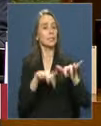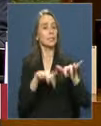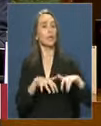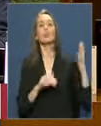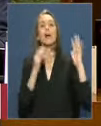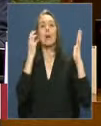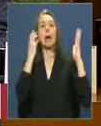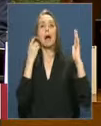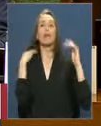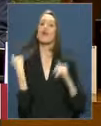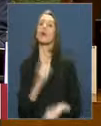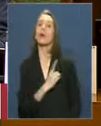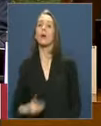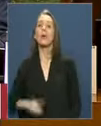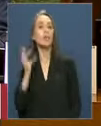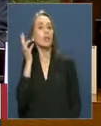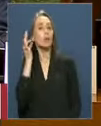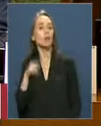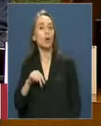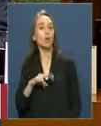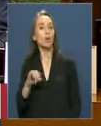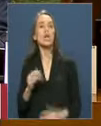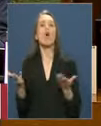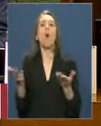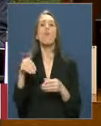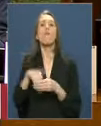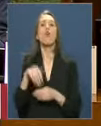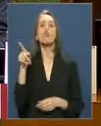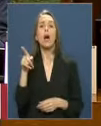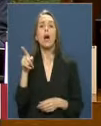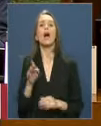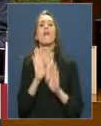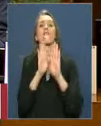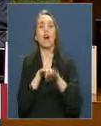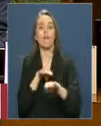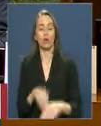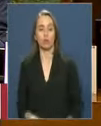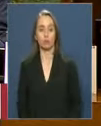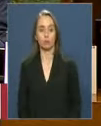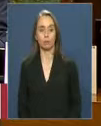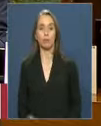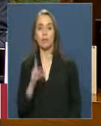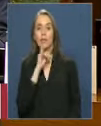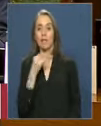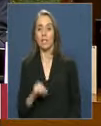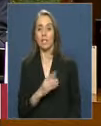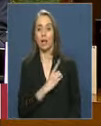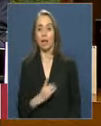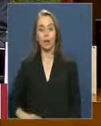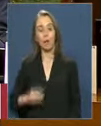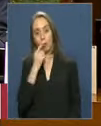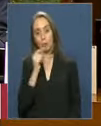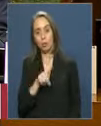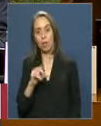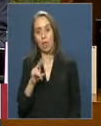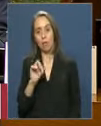Diputada Paulina Núñez, ¿cómo vota? A favor. Y finalmente, diputado Raúl